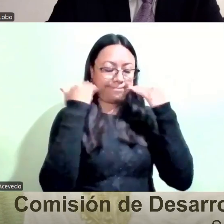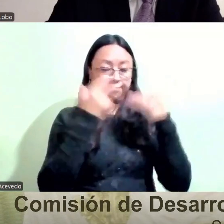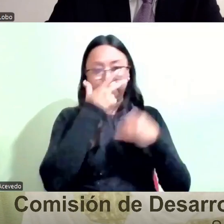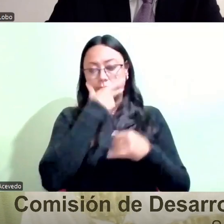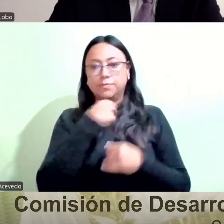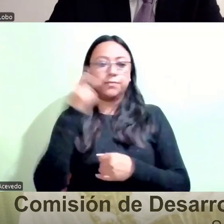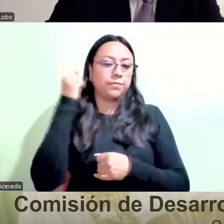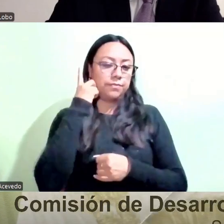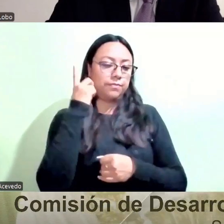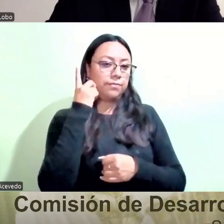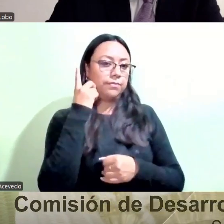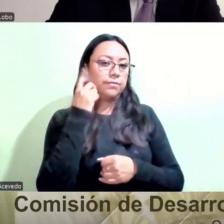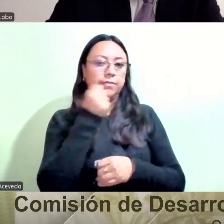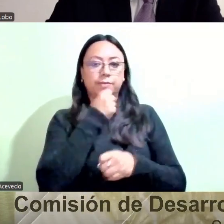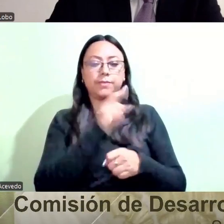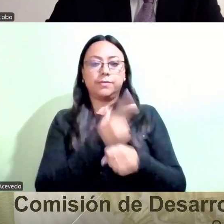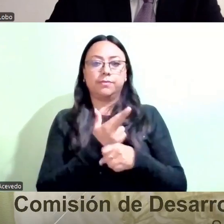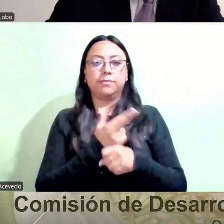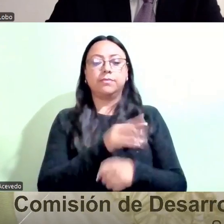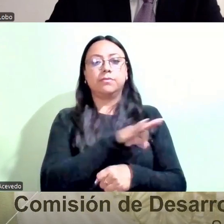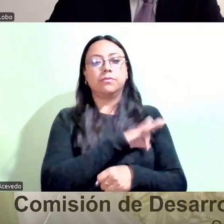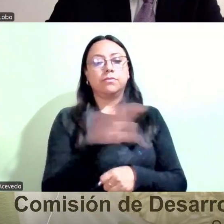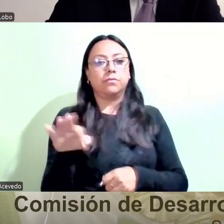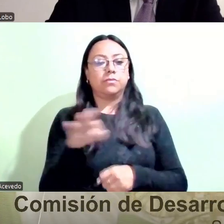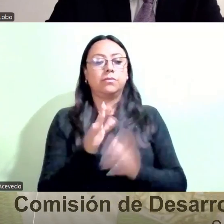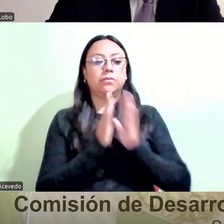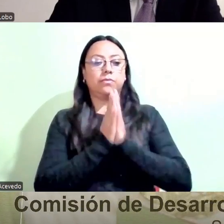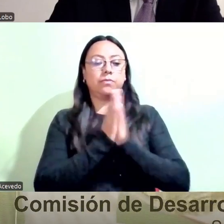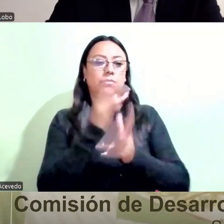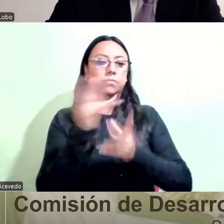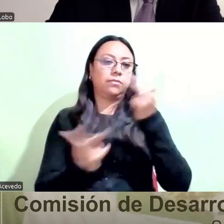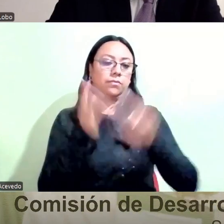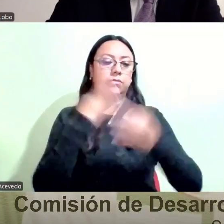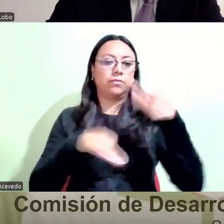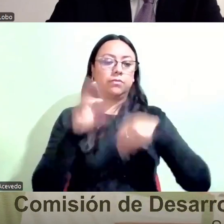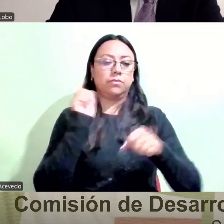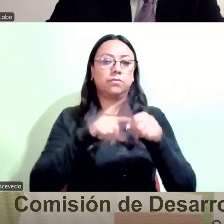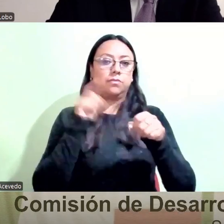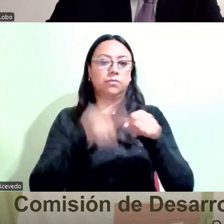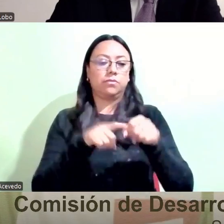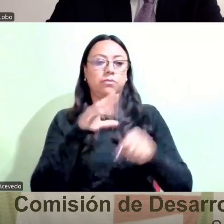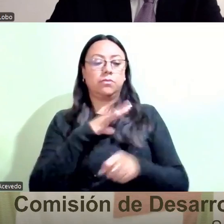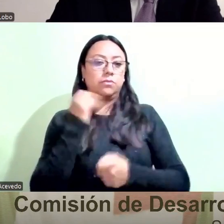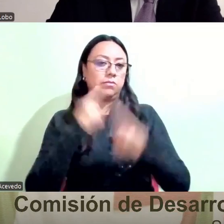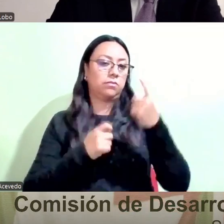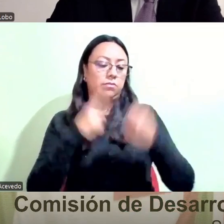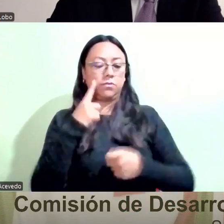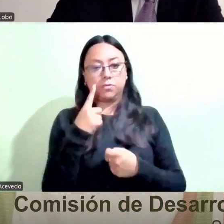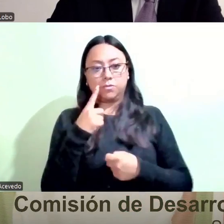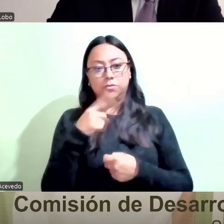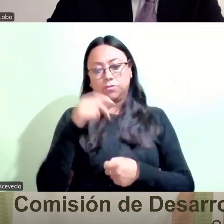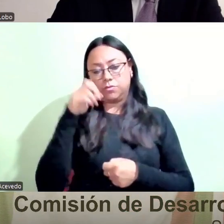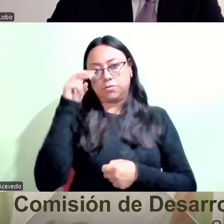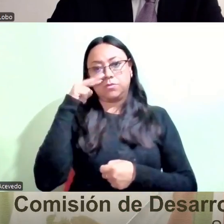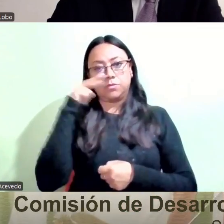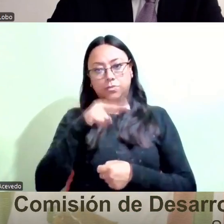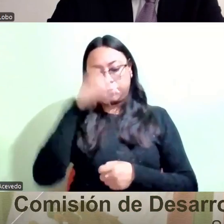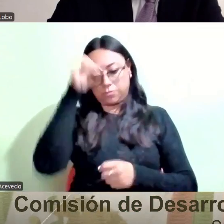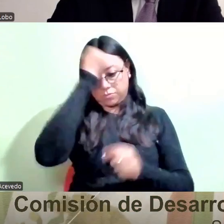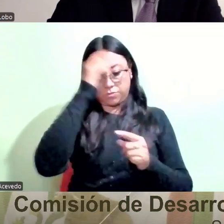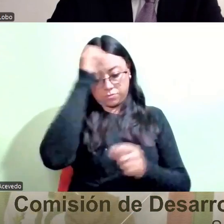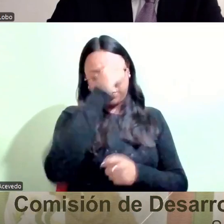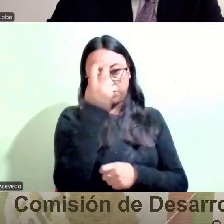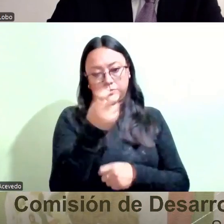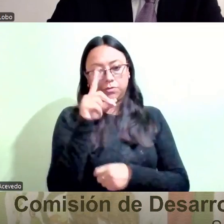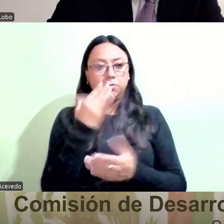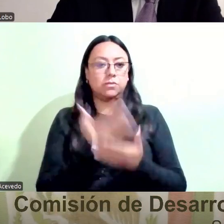diputado Mirón, consulte a los integrantes si es de dispensarse la lectura, si existe alguna reserva o observación al dictamen de referencia o bien